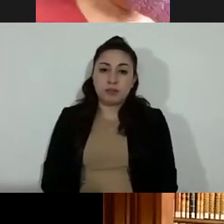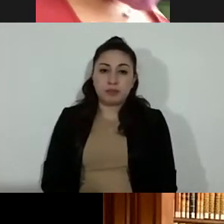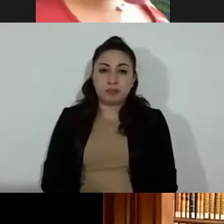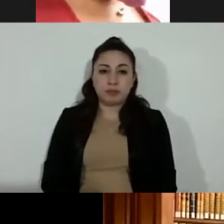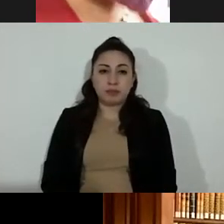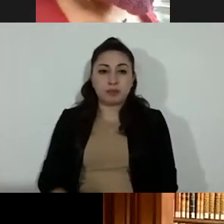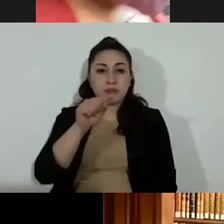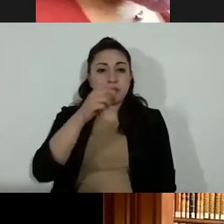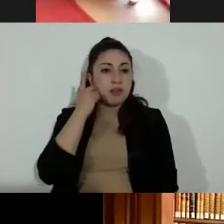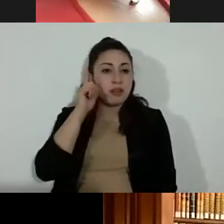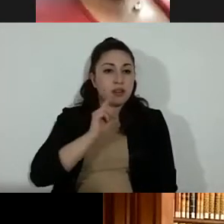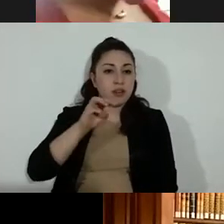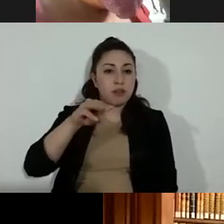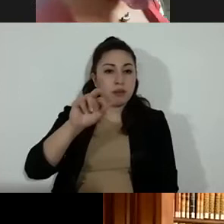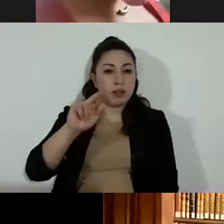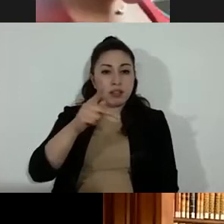Ávila?